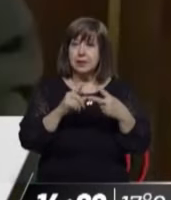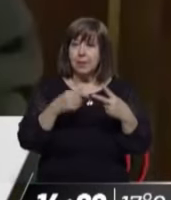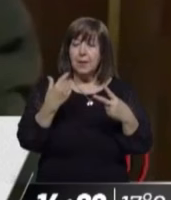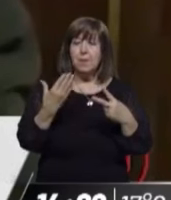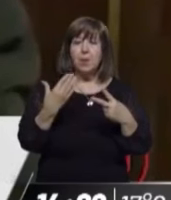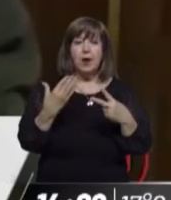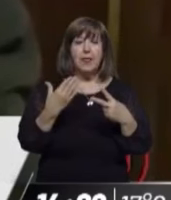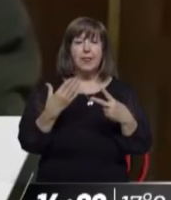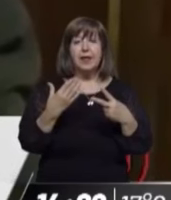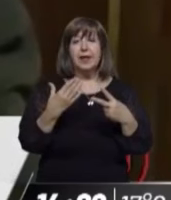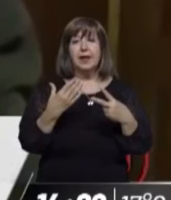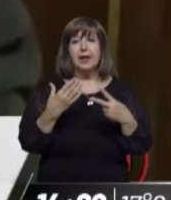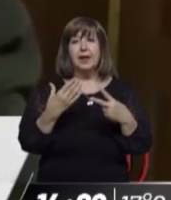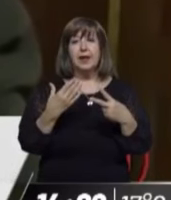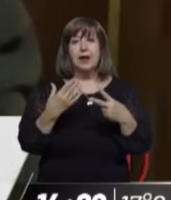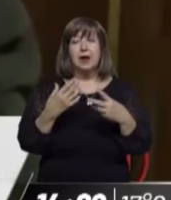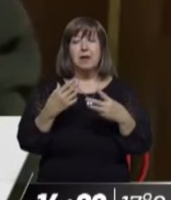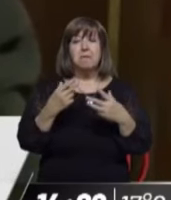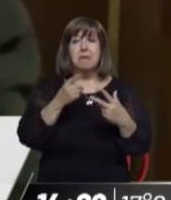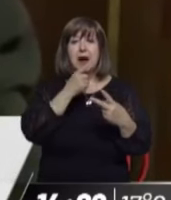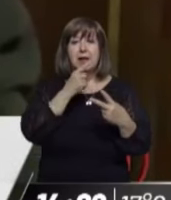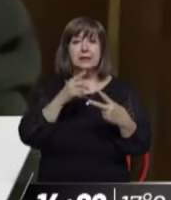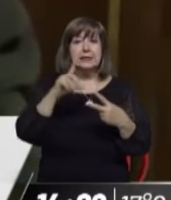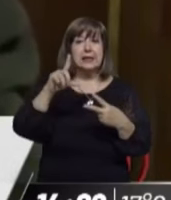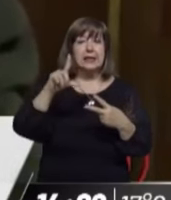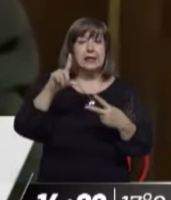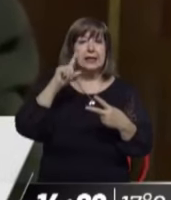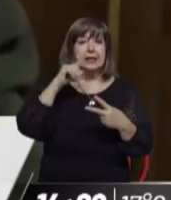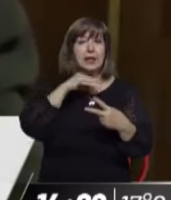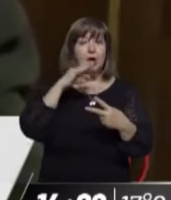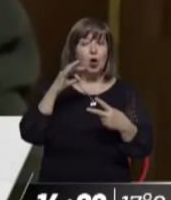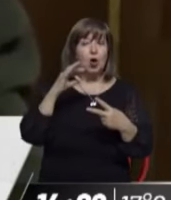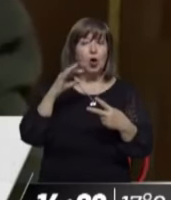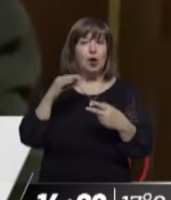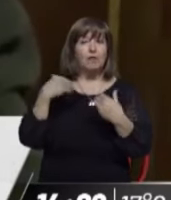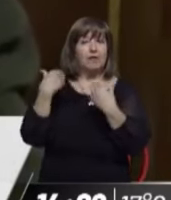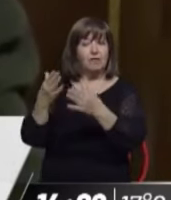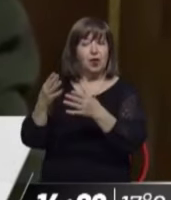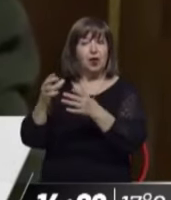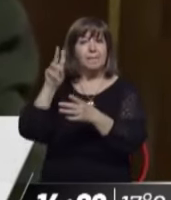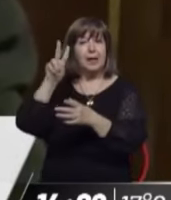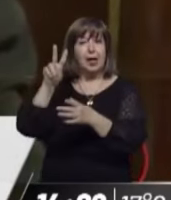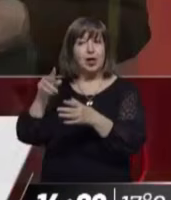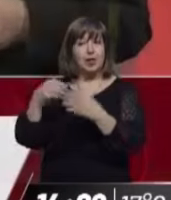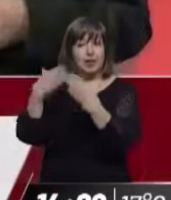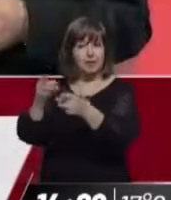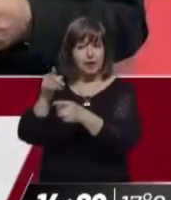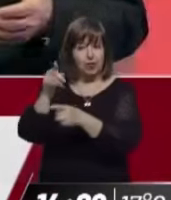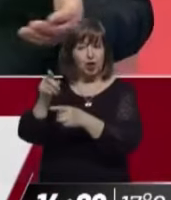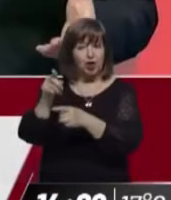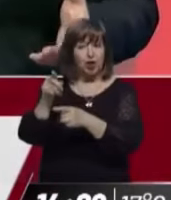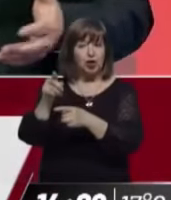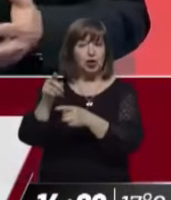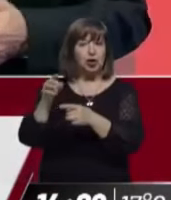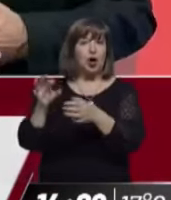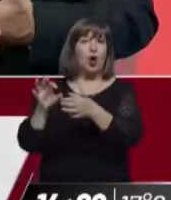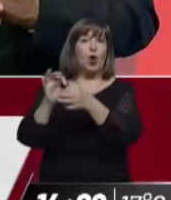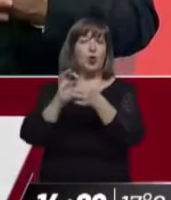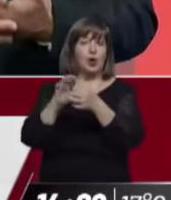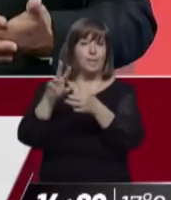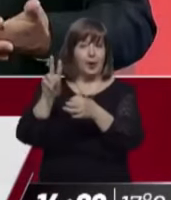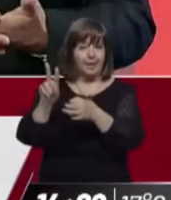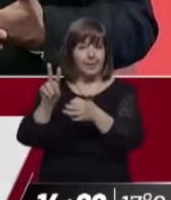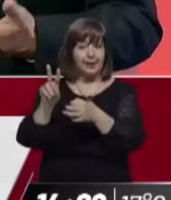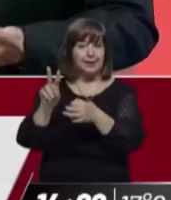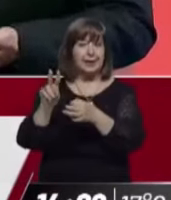alguna proclividad en favor de Ariel Lijo de miembros de la bancada del peronismo, de Unión por la Patria, cercanos